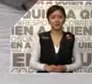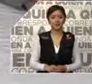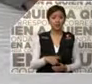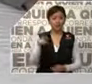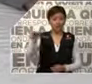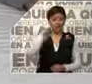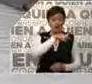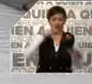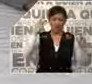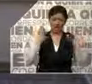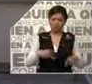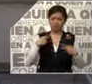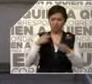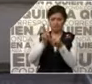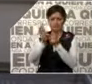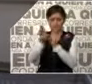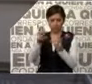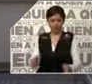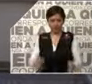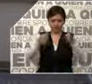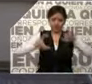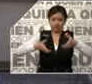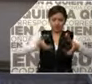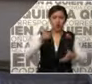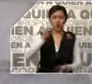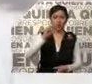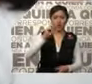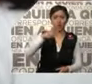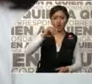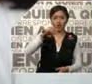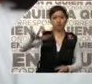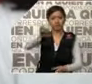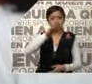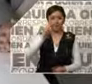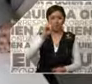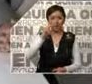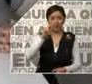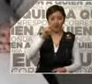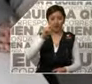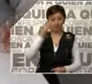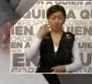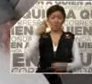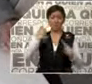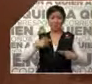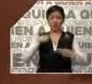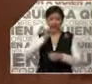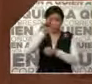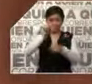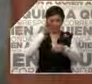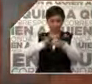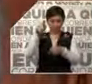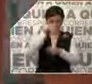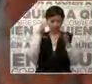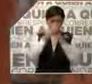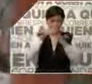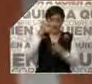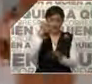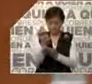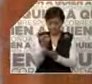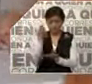Inconformes se encuentran algunos vecinos de este edificio en la calle de Tokio, Colonia Portales, con las personas que integran la administración del inmueble, pues dicen que cobran